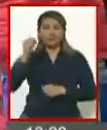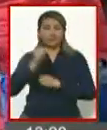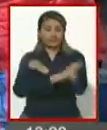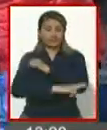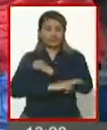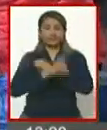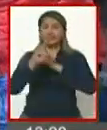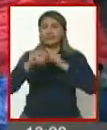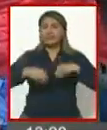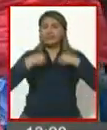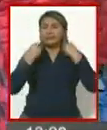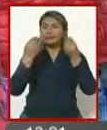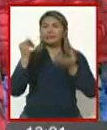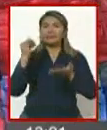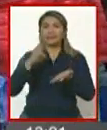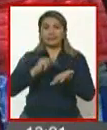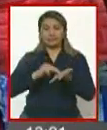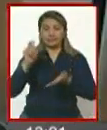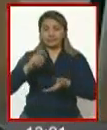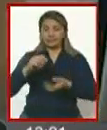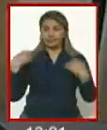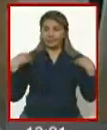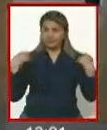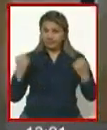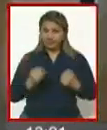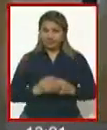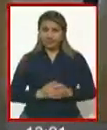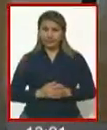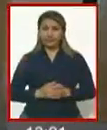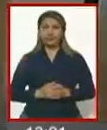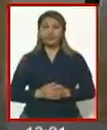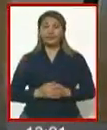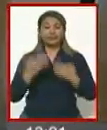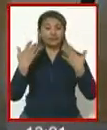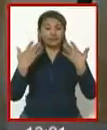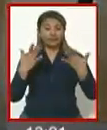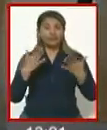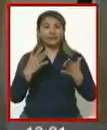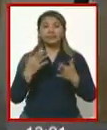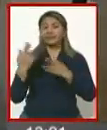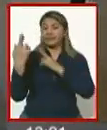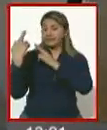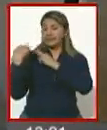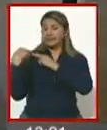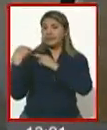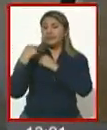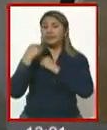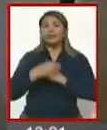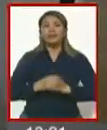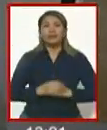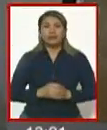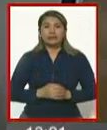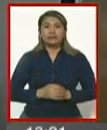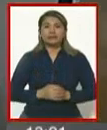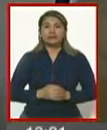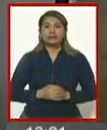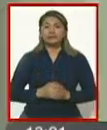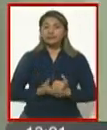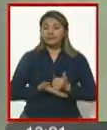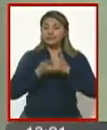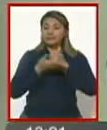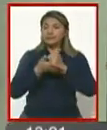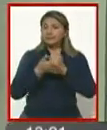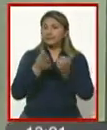nacional no nos ha dotado de los ítems necesarios en salud, ha relegado esta competencia a las gobernaciones sin